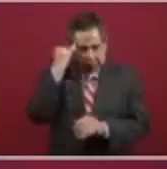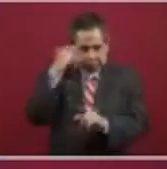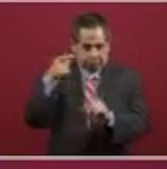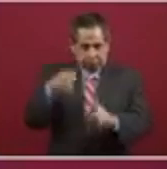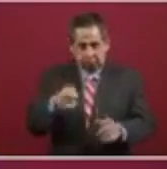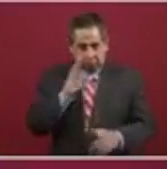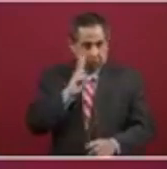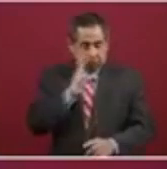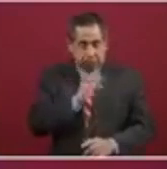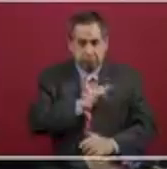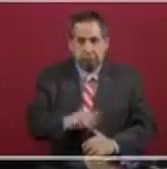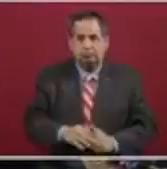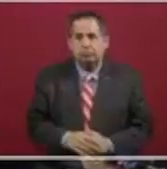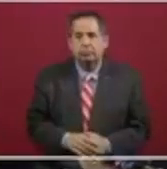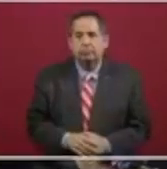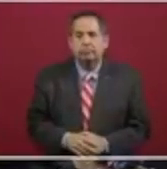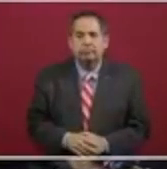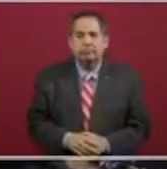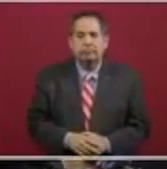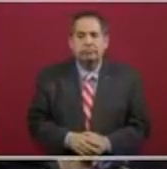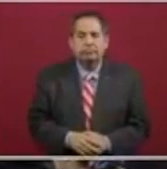tenemos.